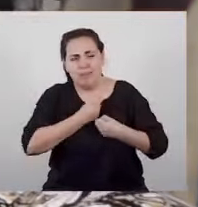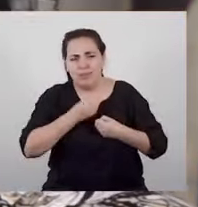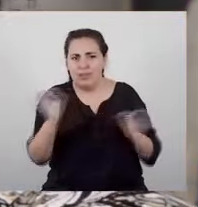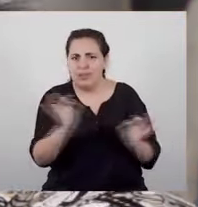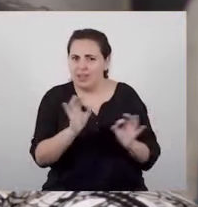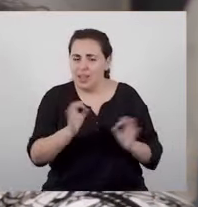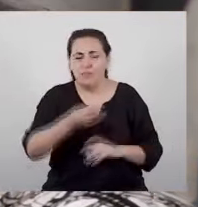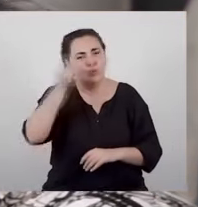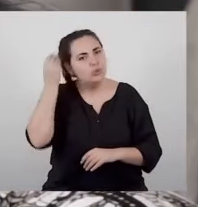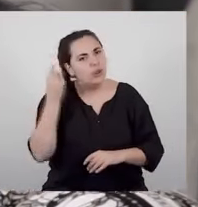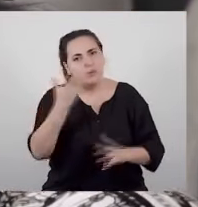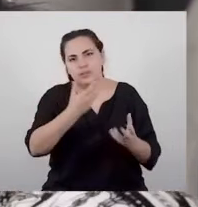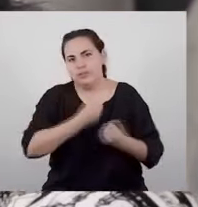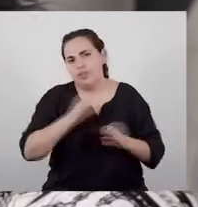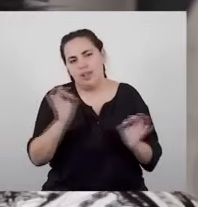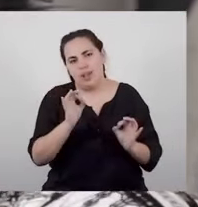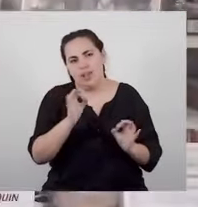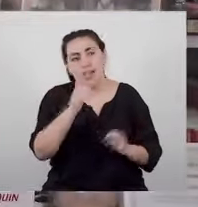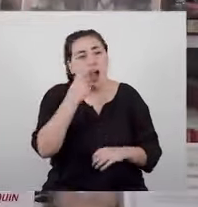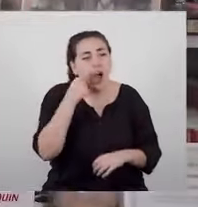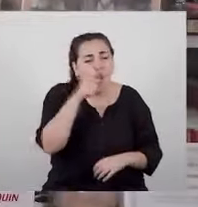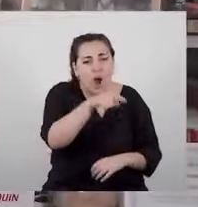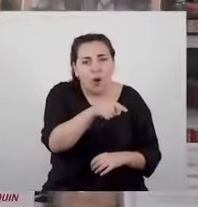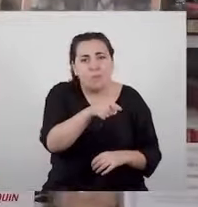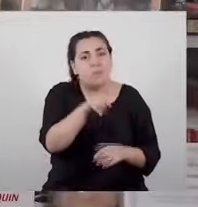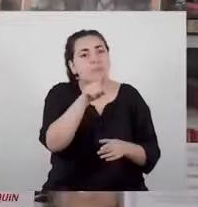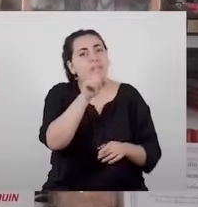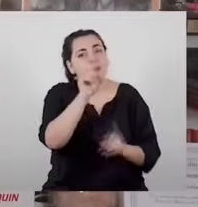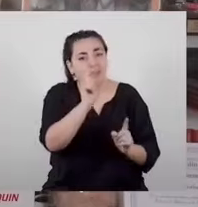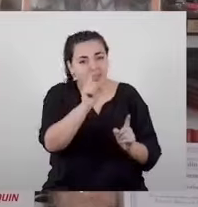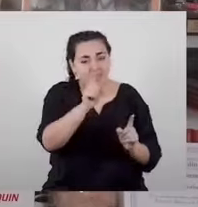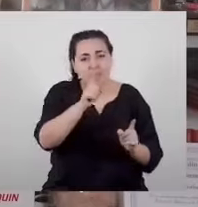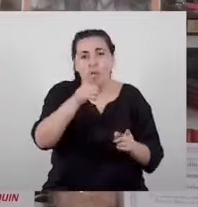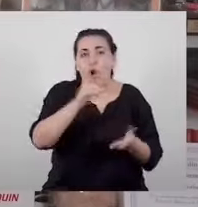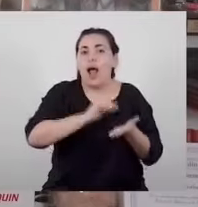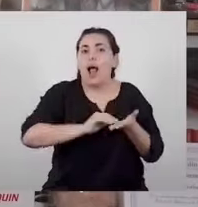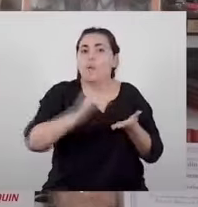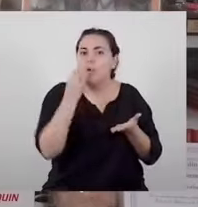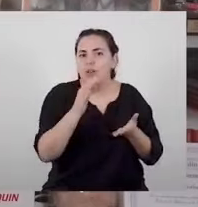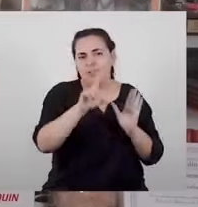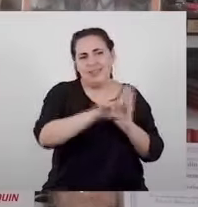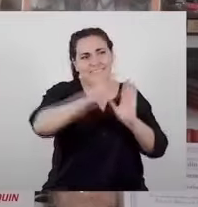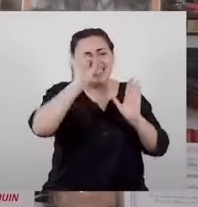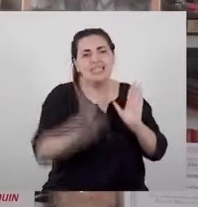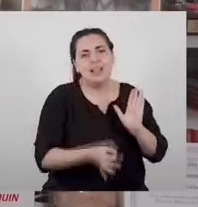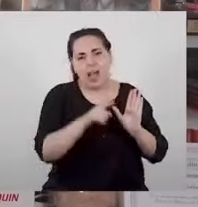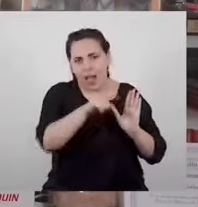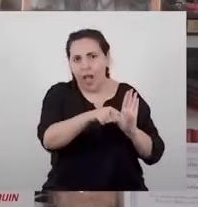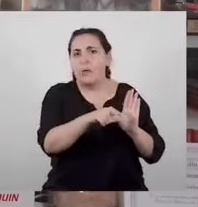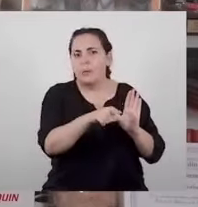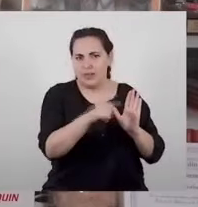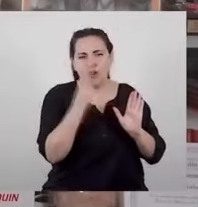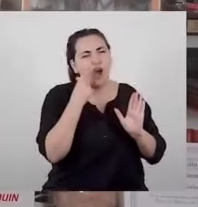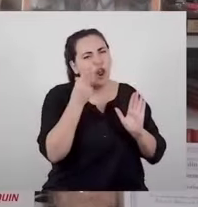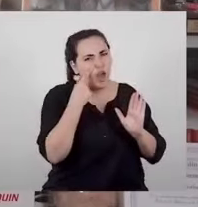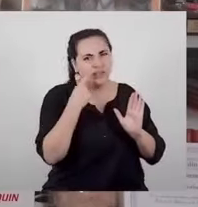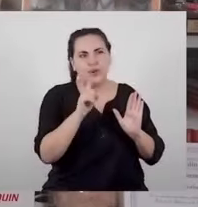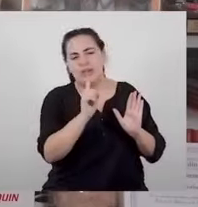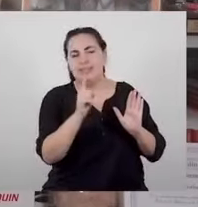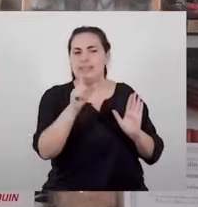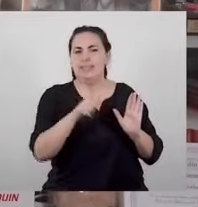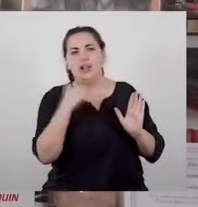no acompaña ese hombre se subió a su coche siendo abogado sabía de leyes no es que era un desconocido de las leyes